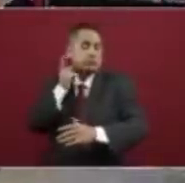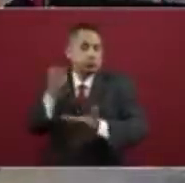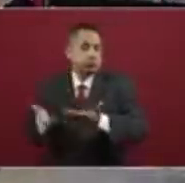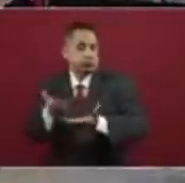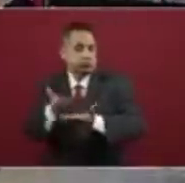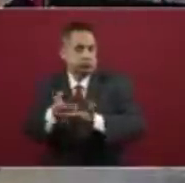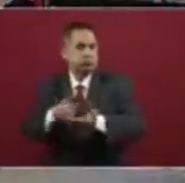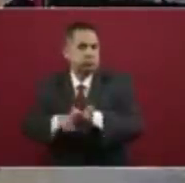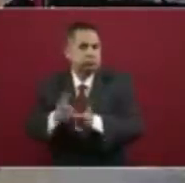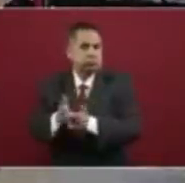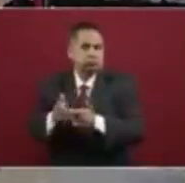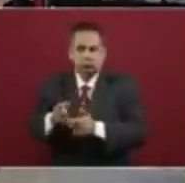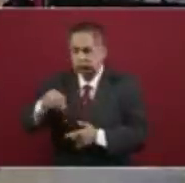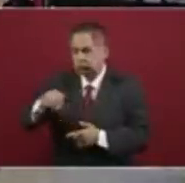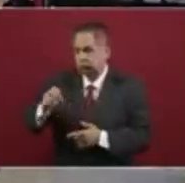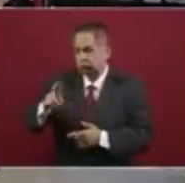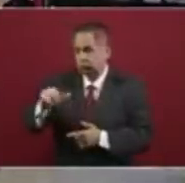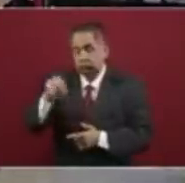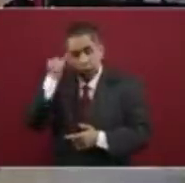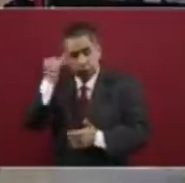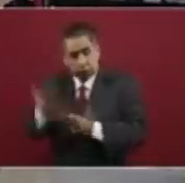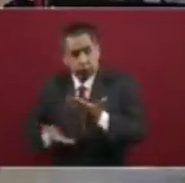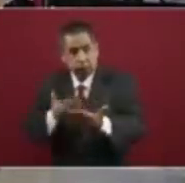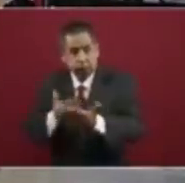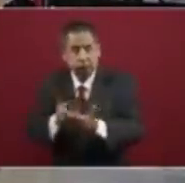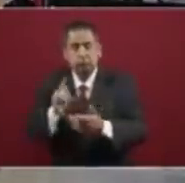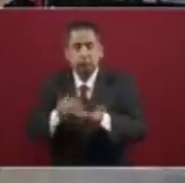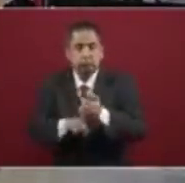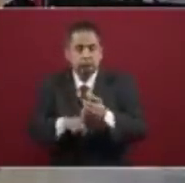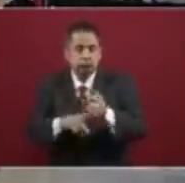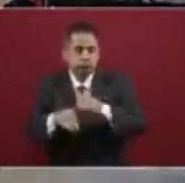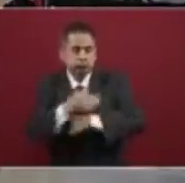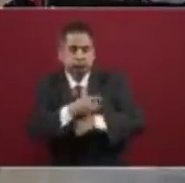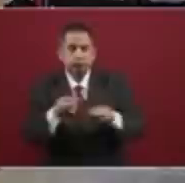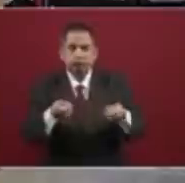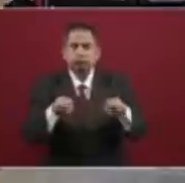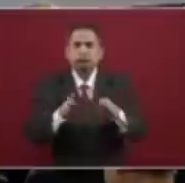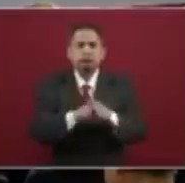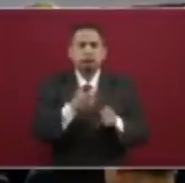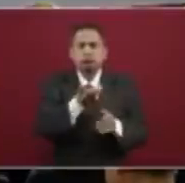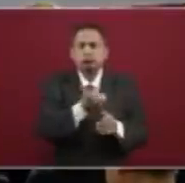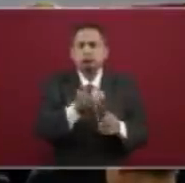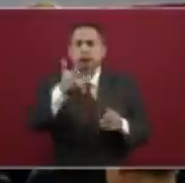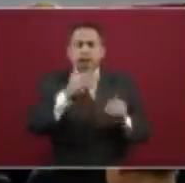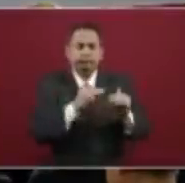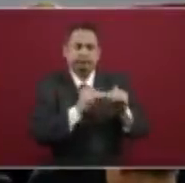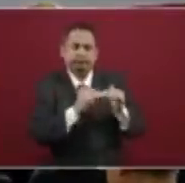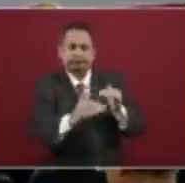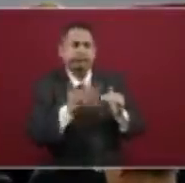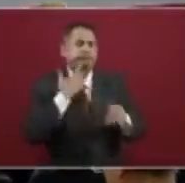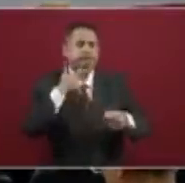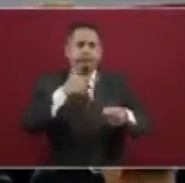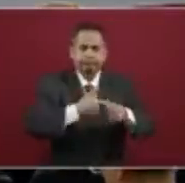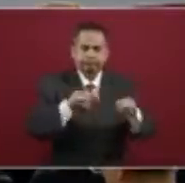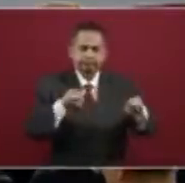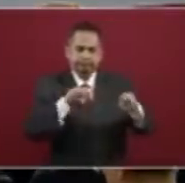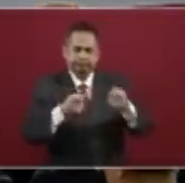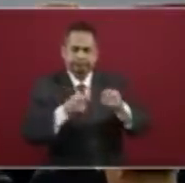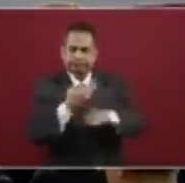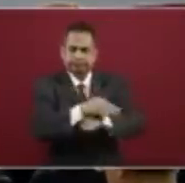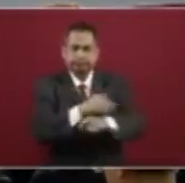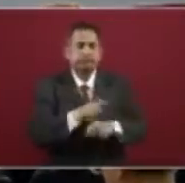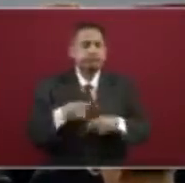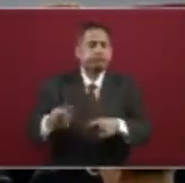Parlamentario de Morena para establecer un mecanismo temporal de control de precios de los combustibles y que esto estuviera a cargo de la